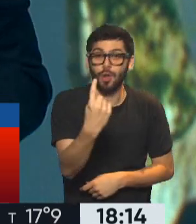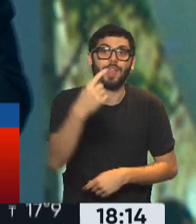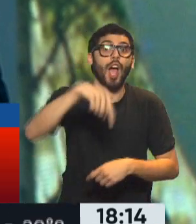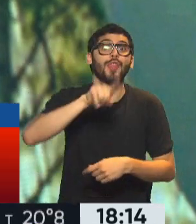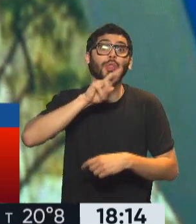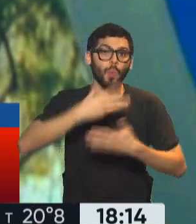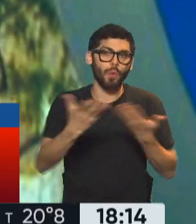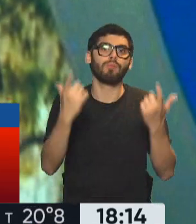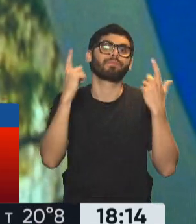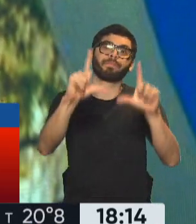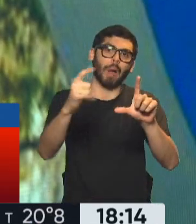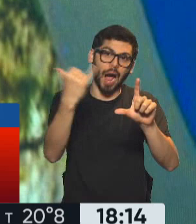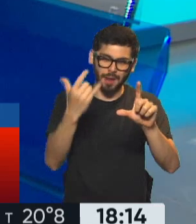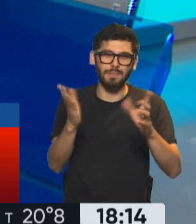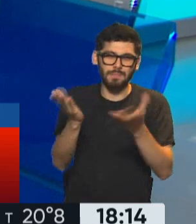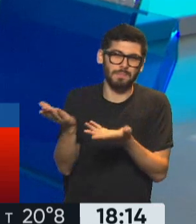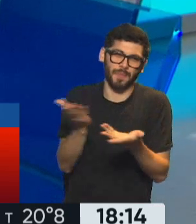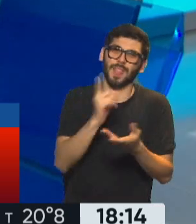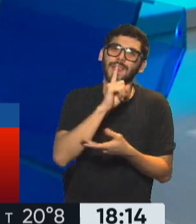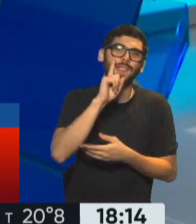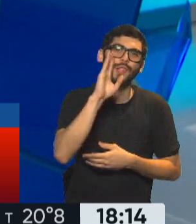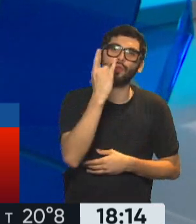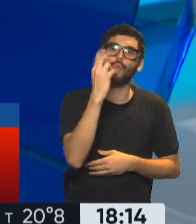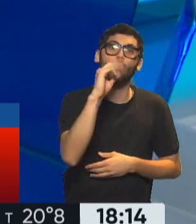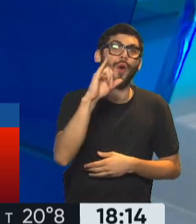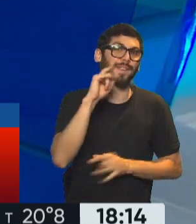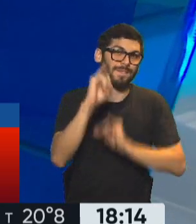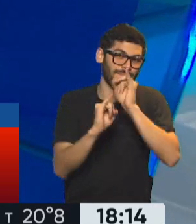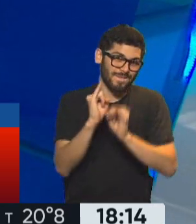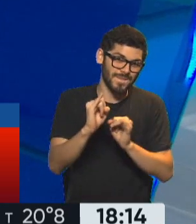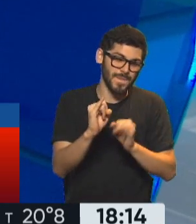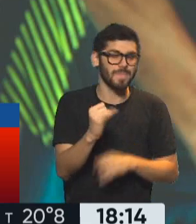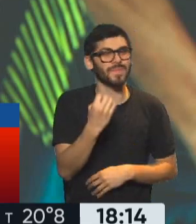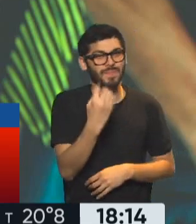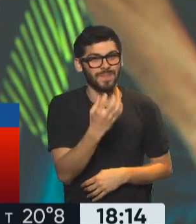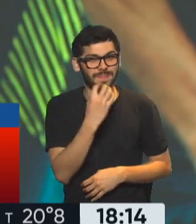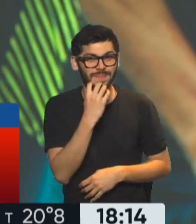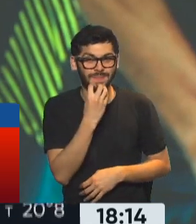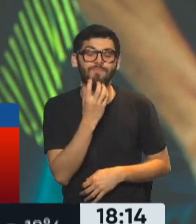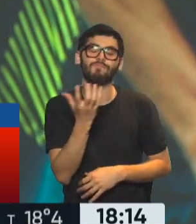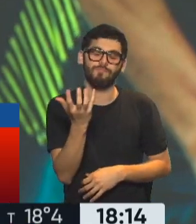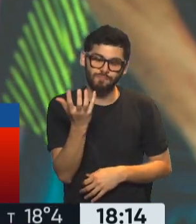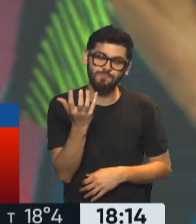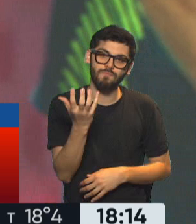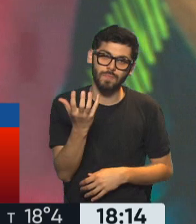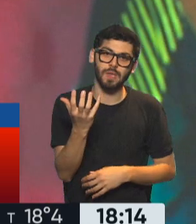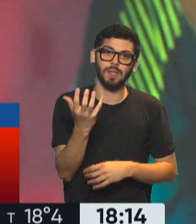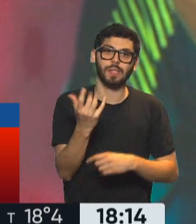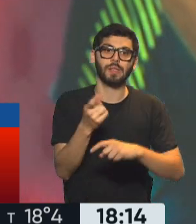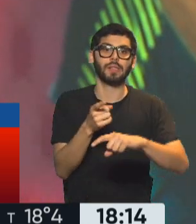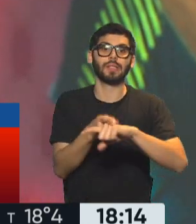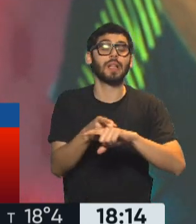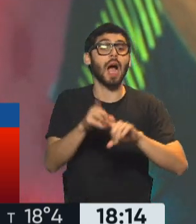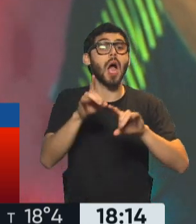y ya empiezan a escuchar a pablo tiburzi sobre el tema de la pablo de talar y el bueno indudablemente se esperaba un buen resultado frente a australia